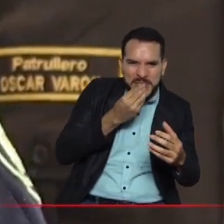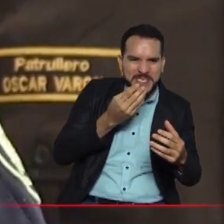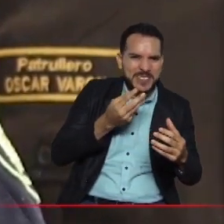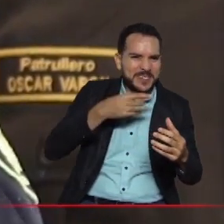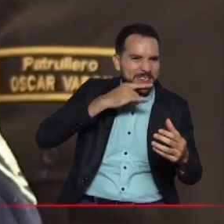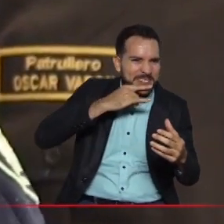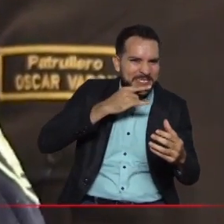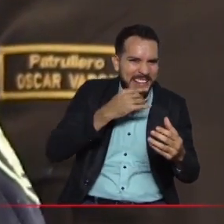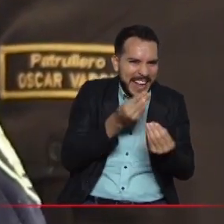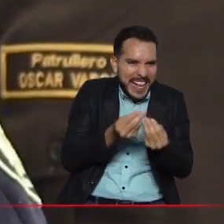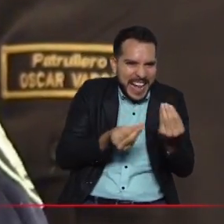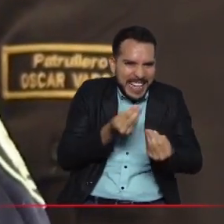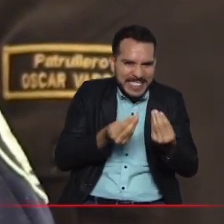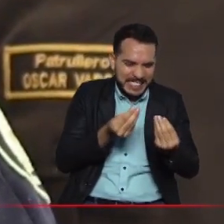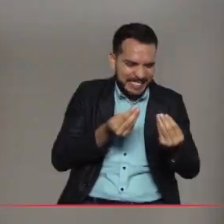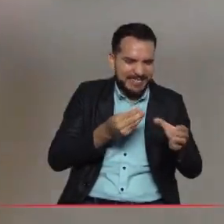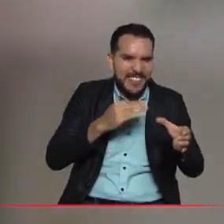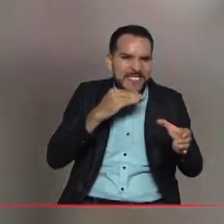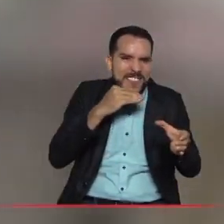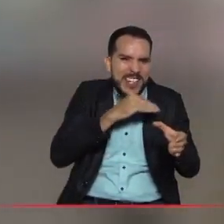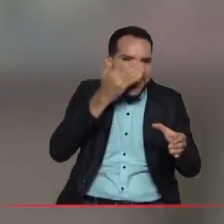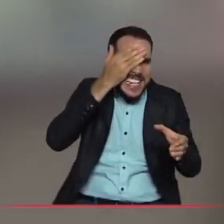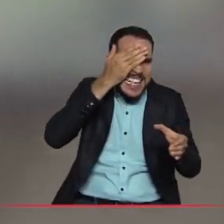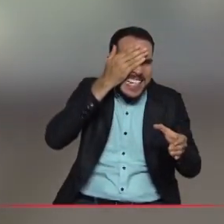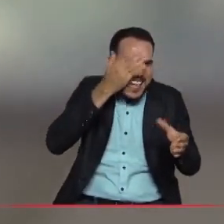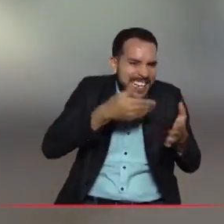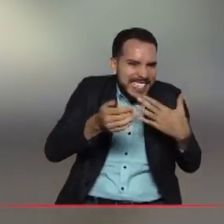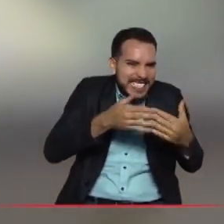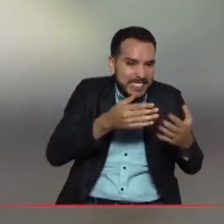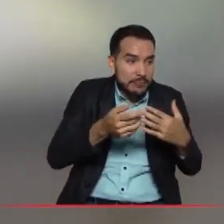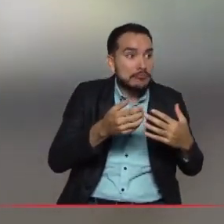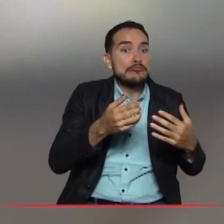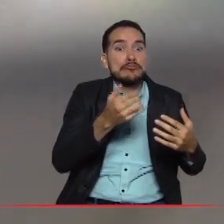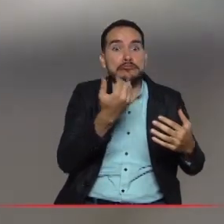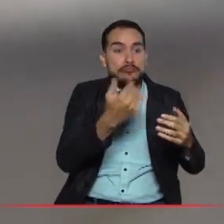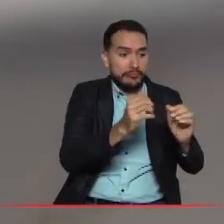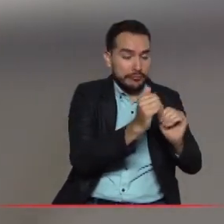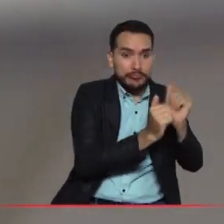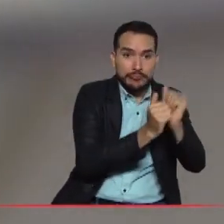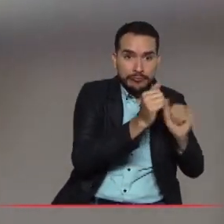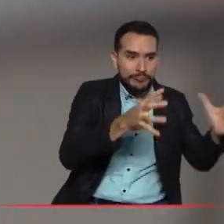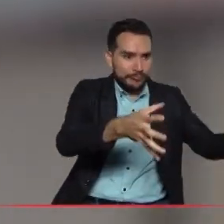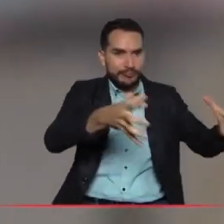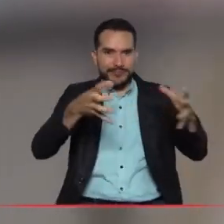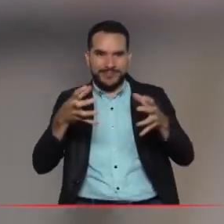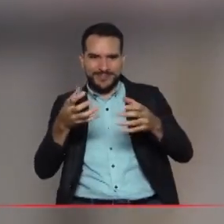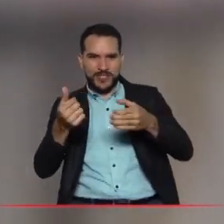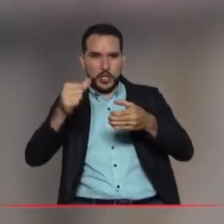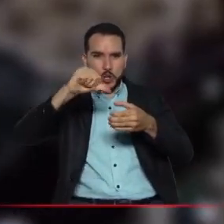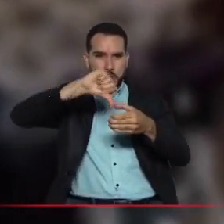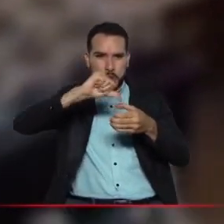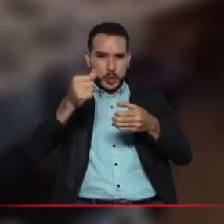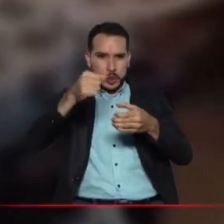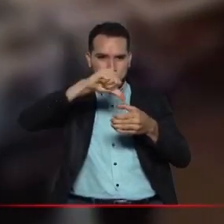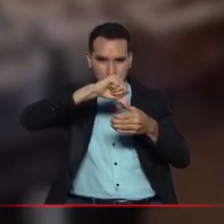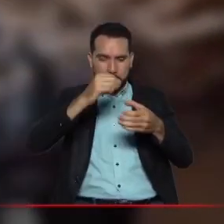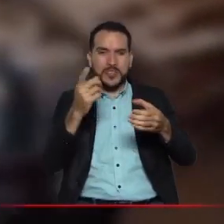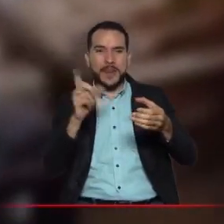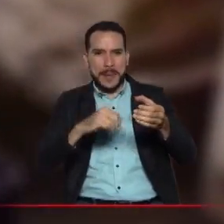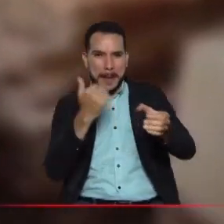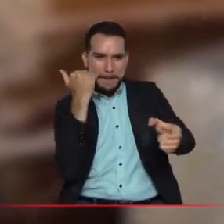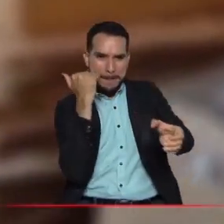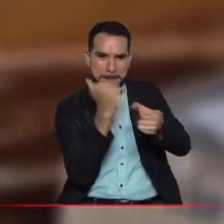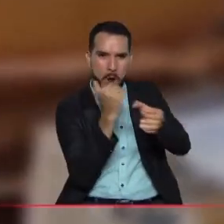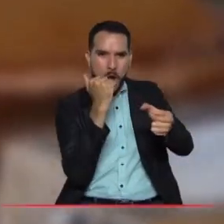incautan maquinaria para envasar licor, maquinaria marcadora de lotes sobre superficies,